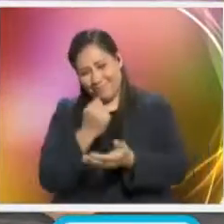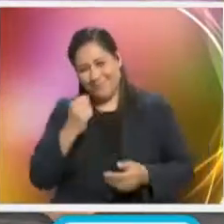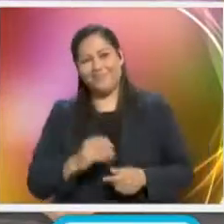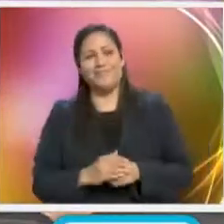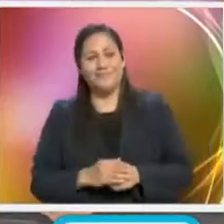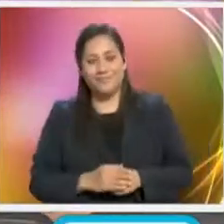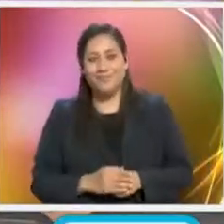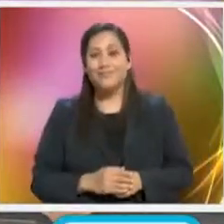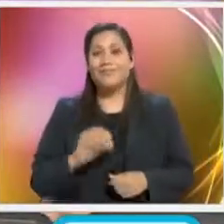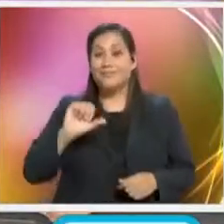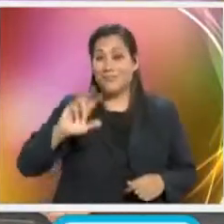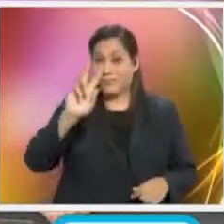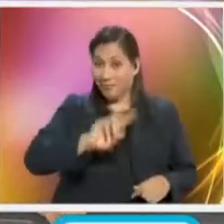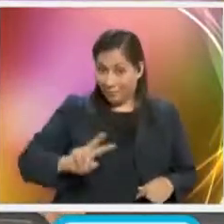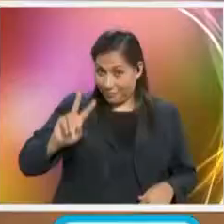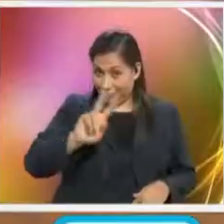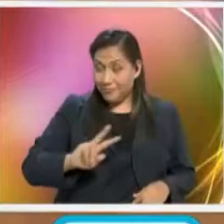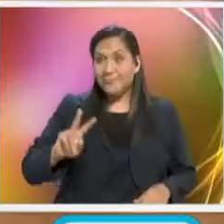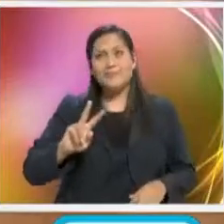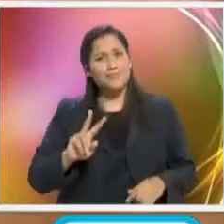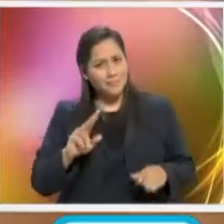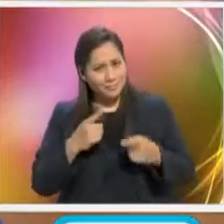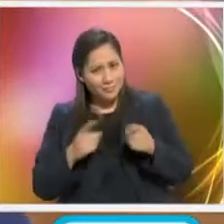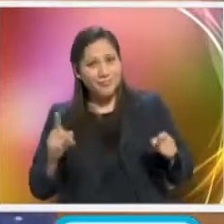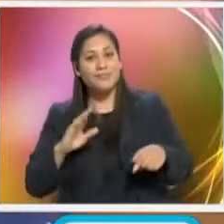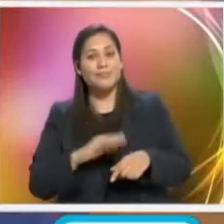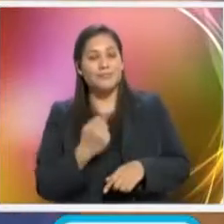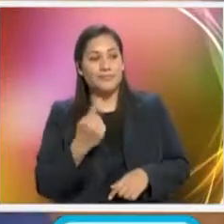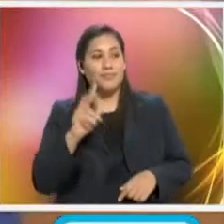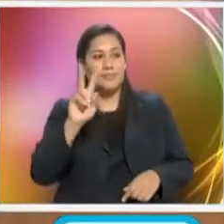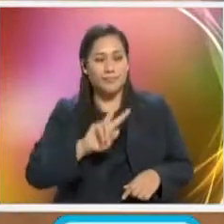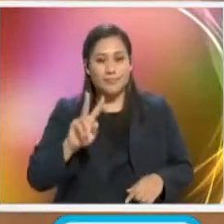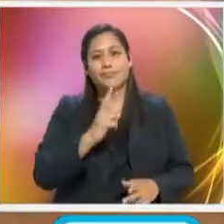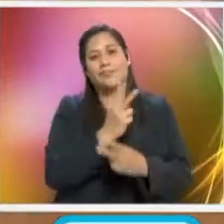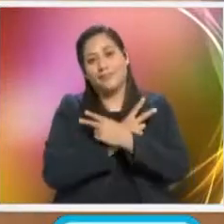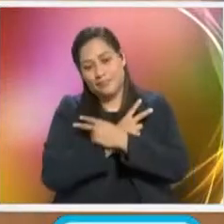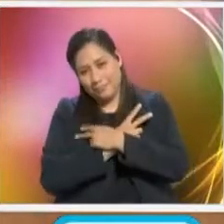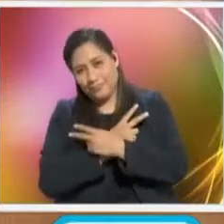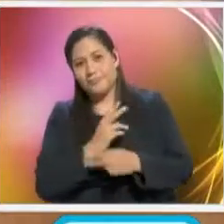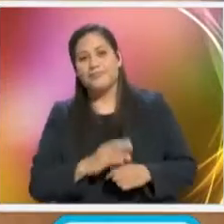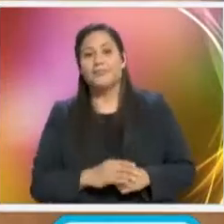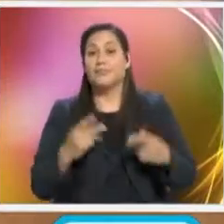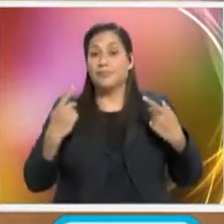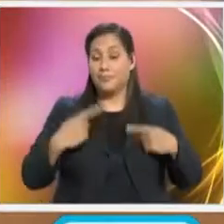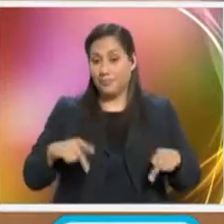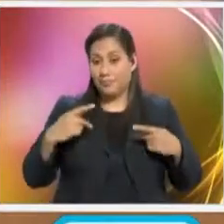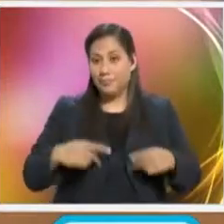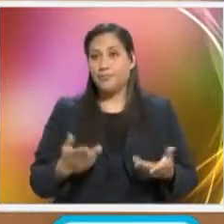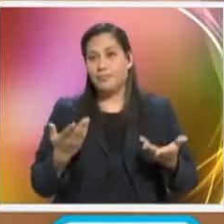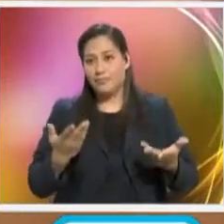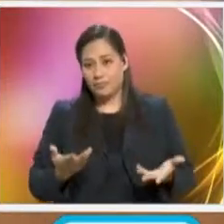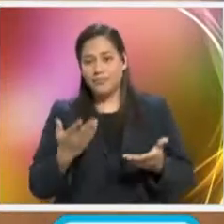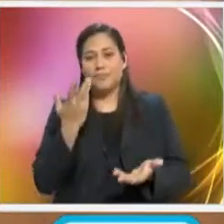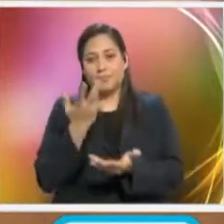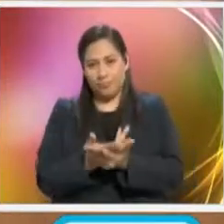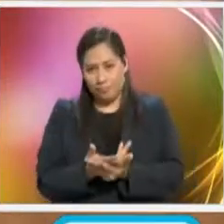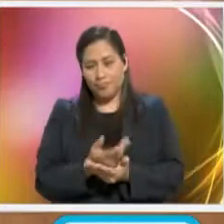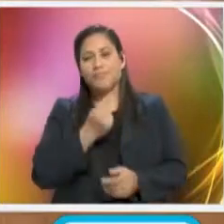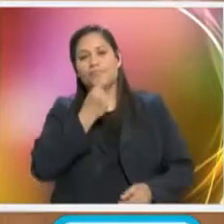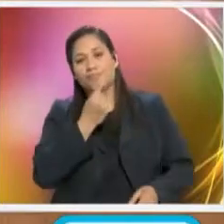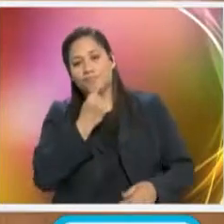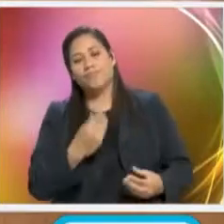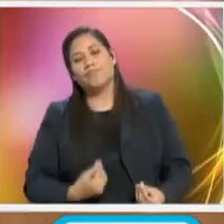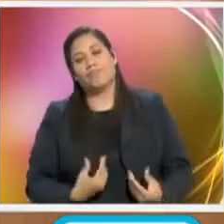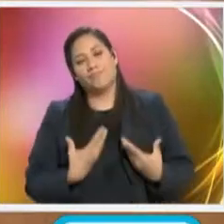logramos! Hoy es un viernes, pues, diferente porque es un viernes de vacaciones. La gente, pues, está descansando, los niños